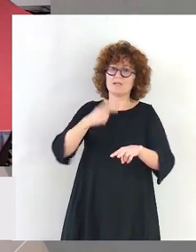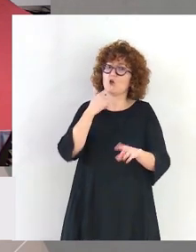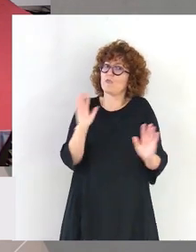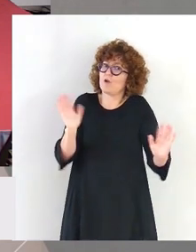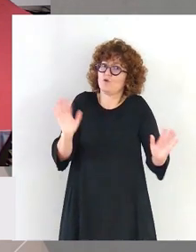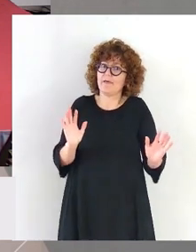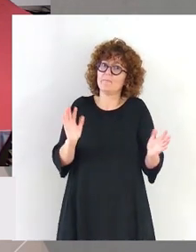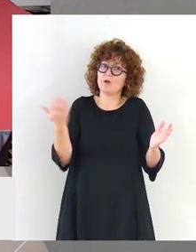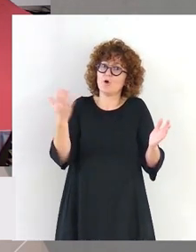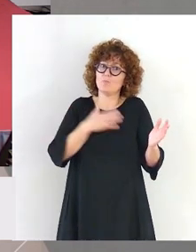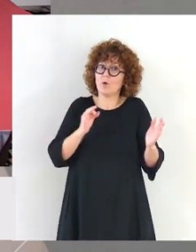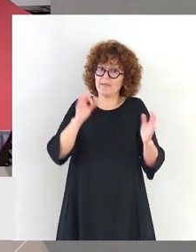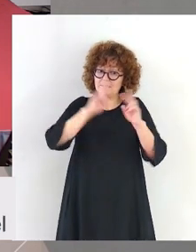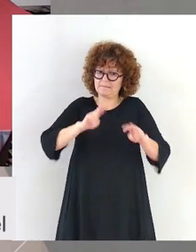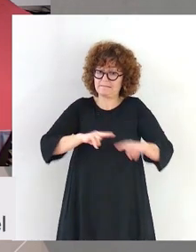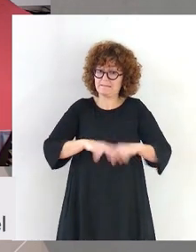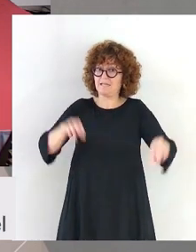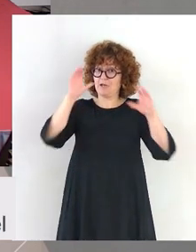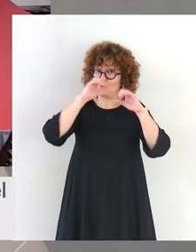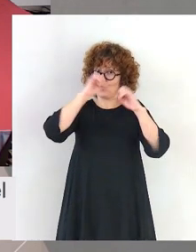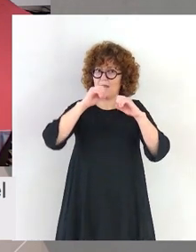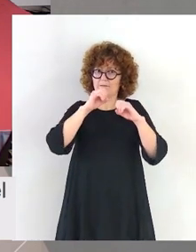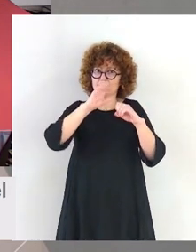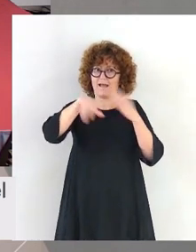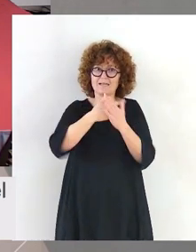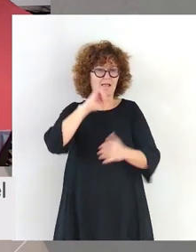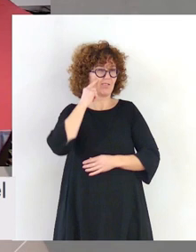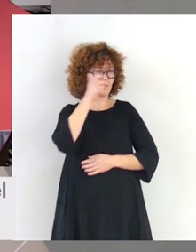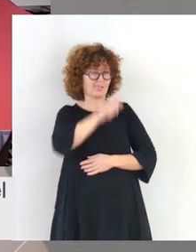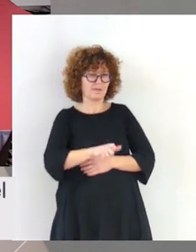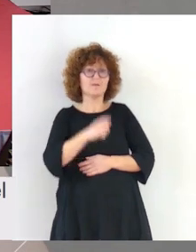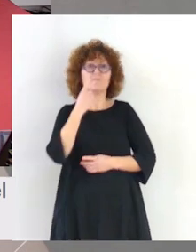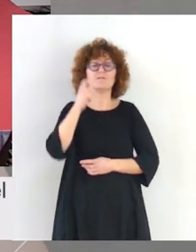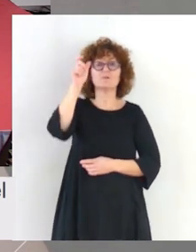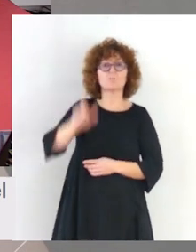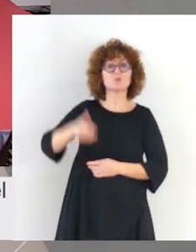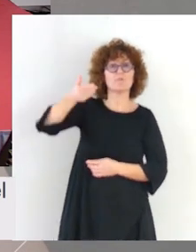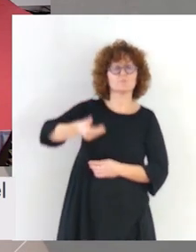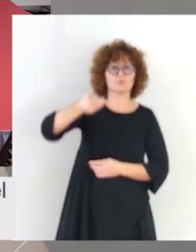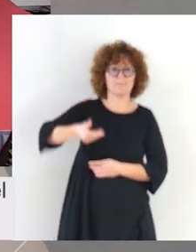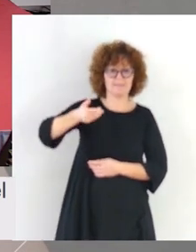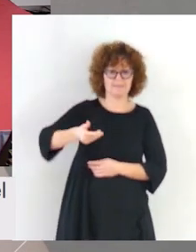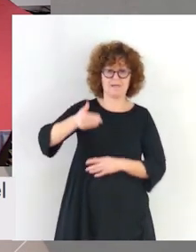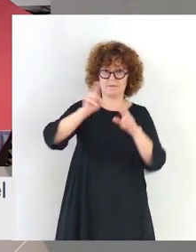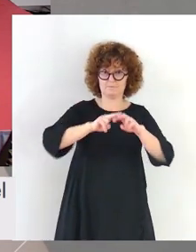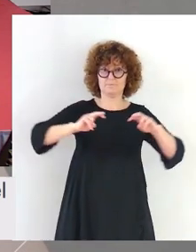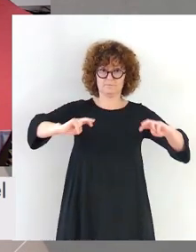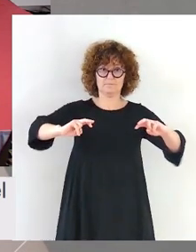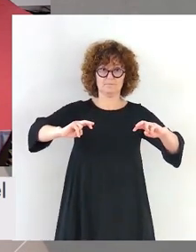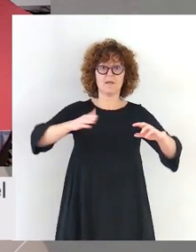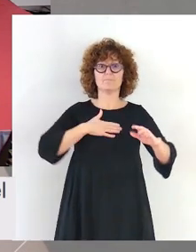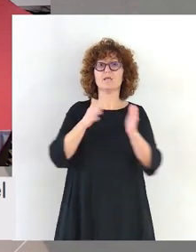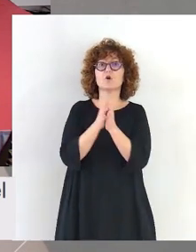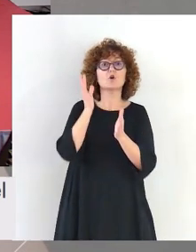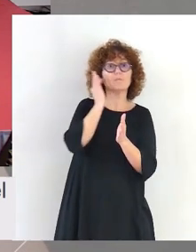podéis googlear y investigar más pero me falta una persona esencial para esta para esta mesa que es mi